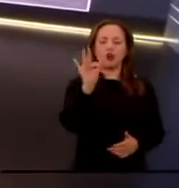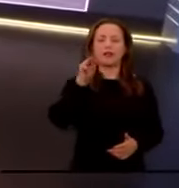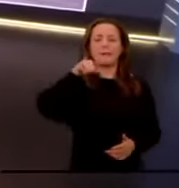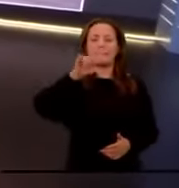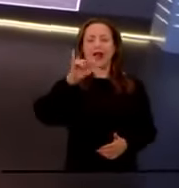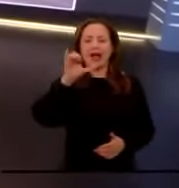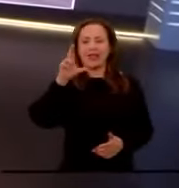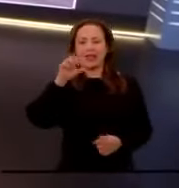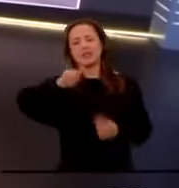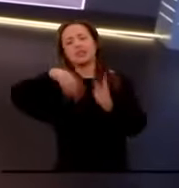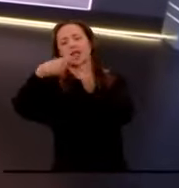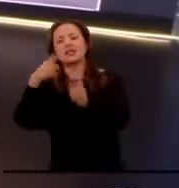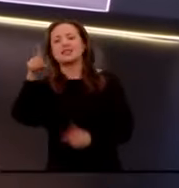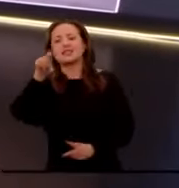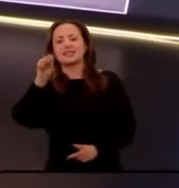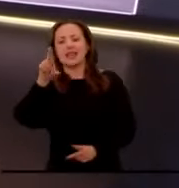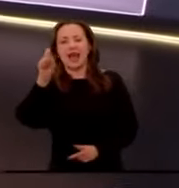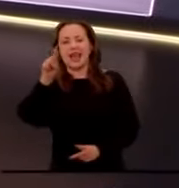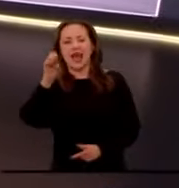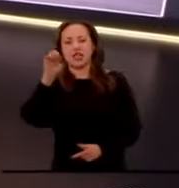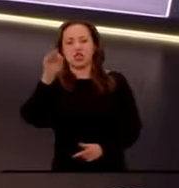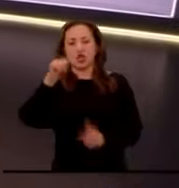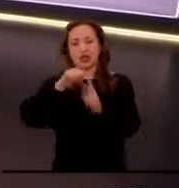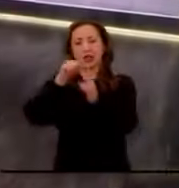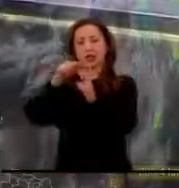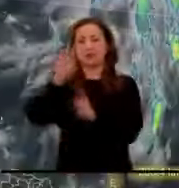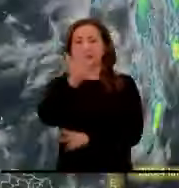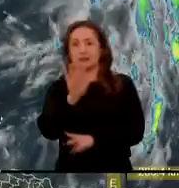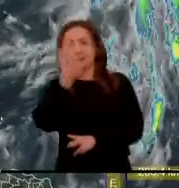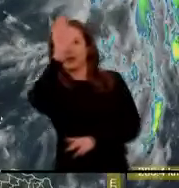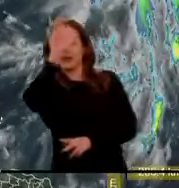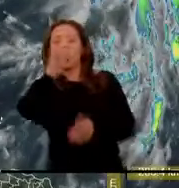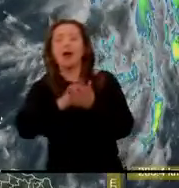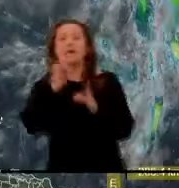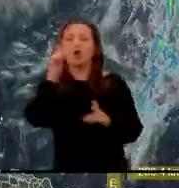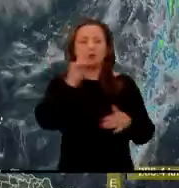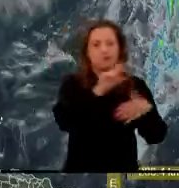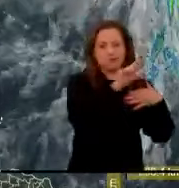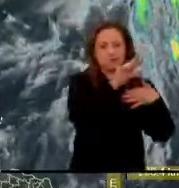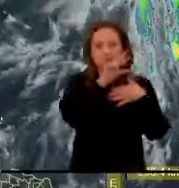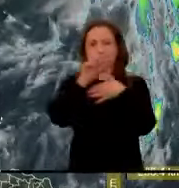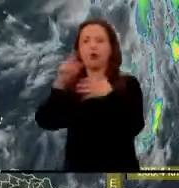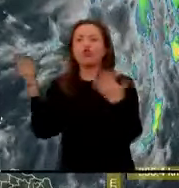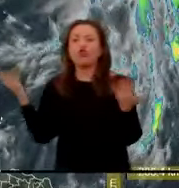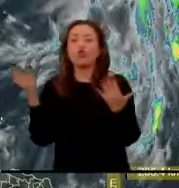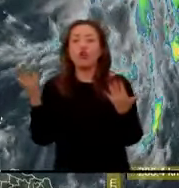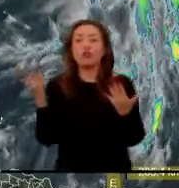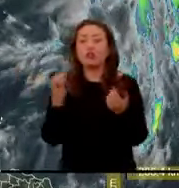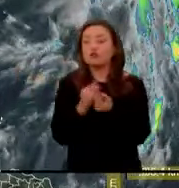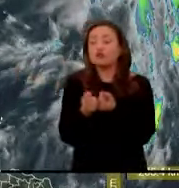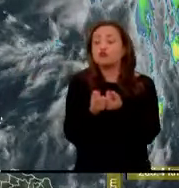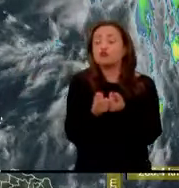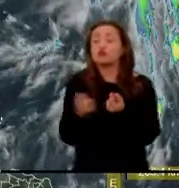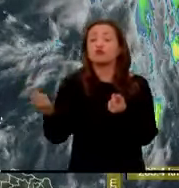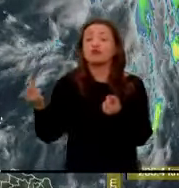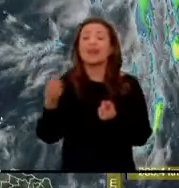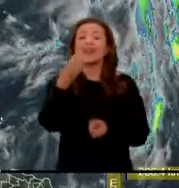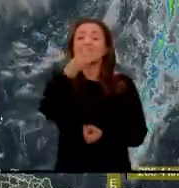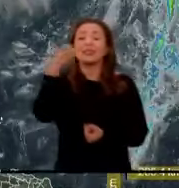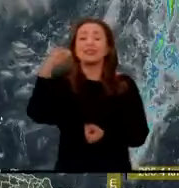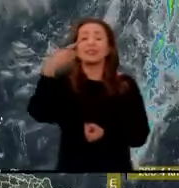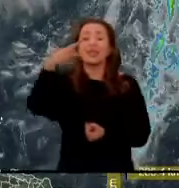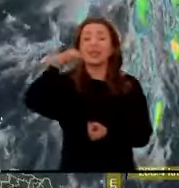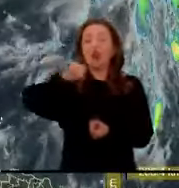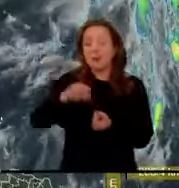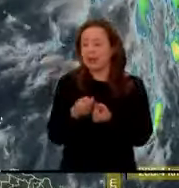Sarasota. Pero ahora veamos la imagen de la trayectoria Milton, que está ubicado a menos de 300 kilómetros de